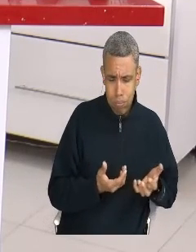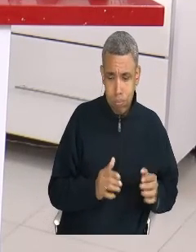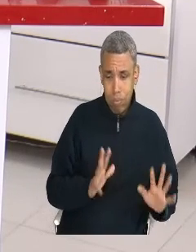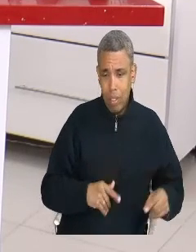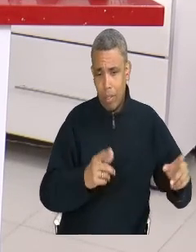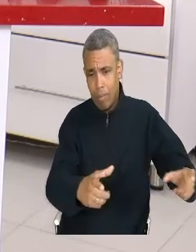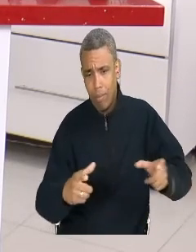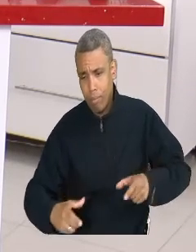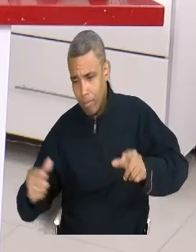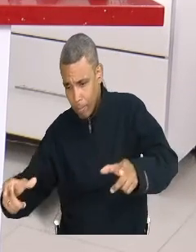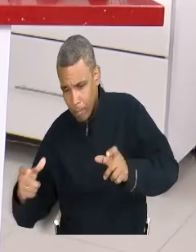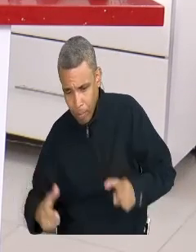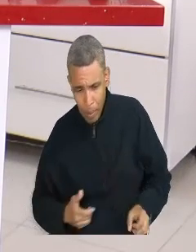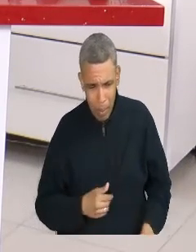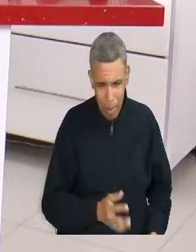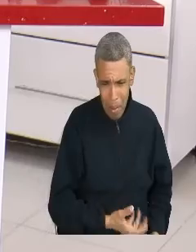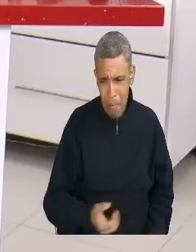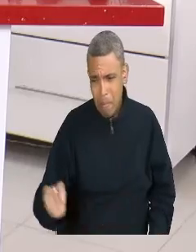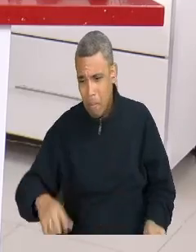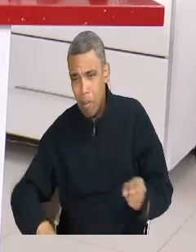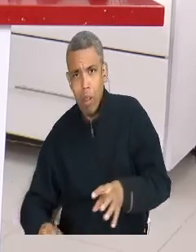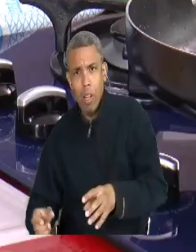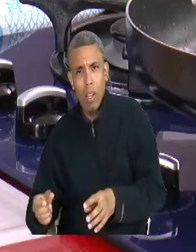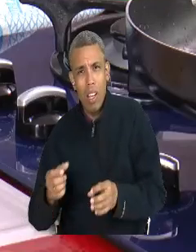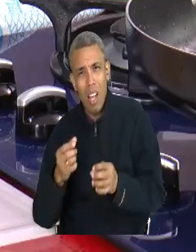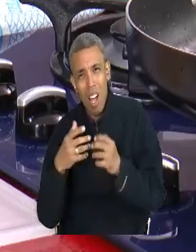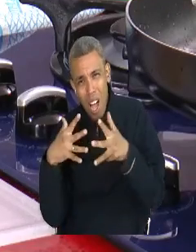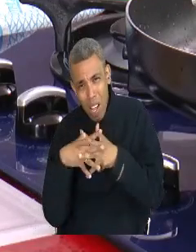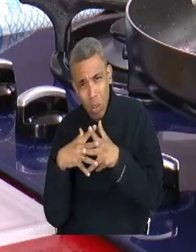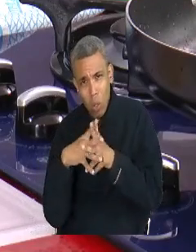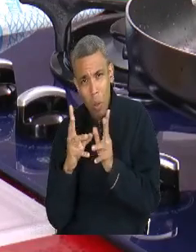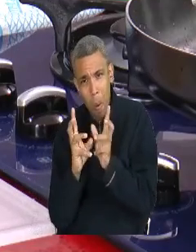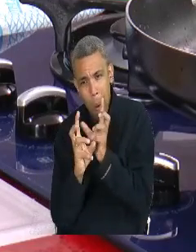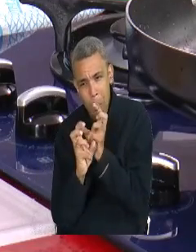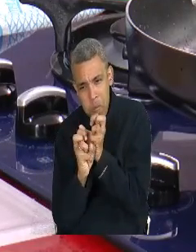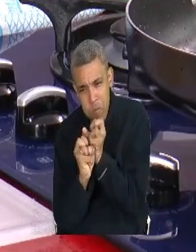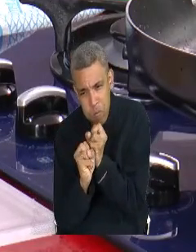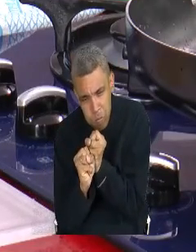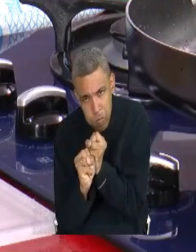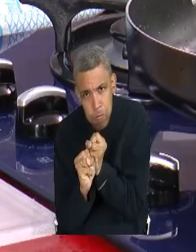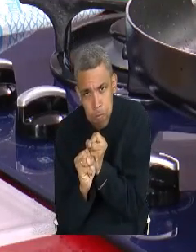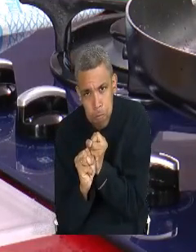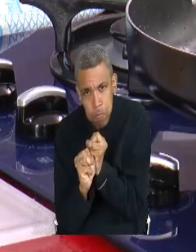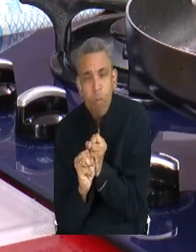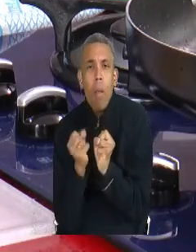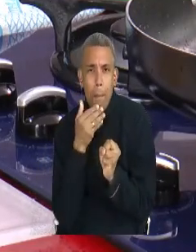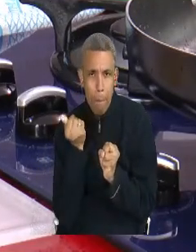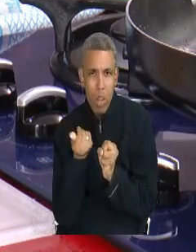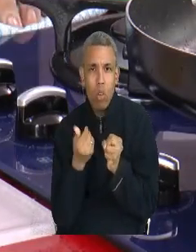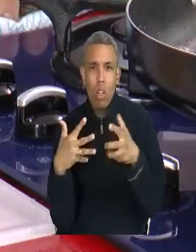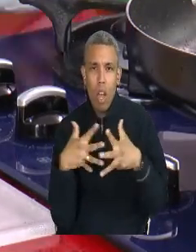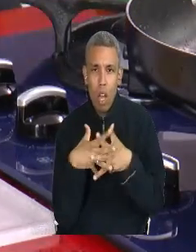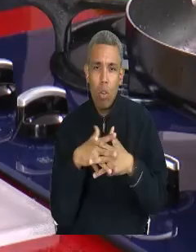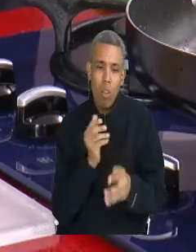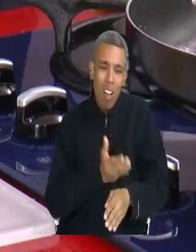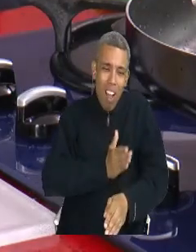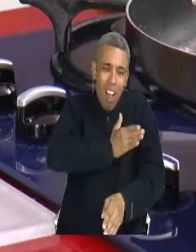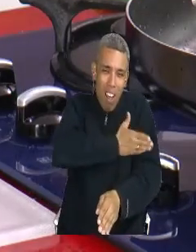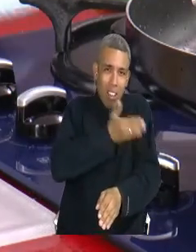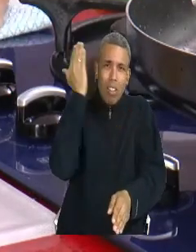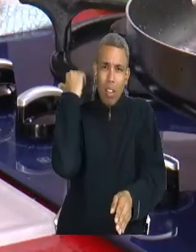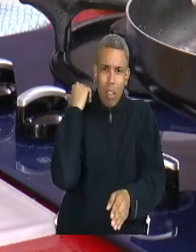bien cocido, que no esté ni duro ni muy cocido. En su punto, vean, sueltico y enterito. Entonces, en